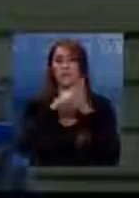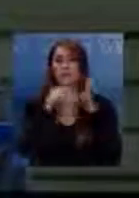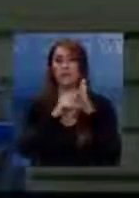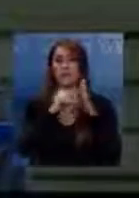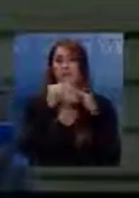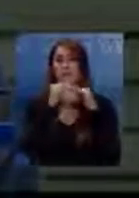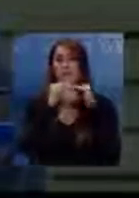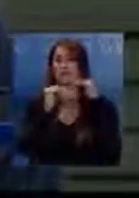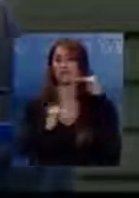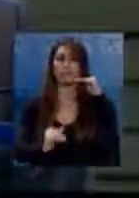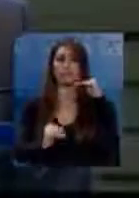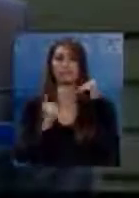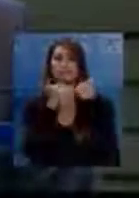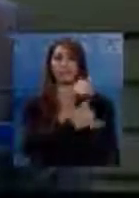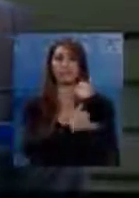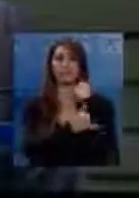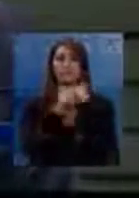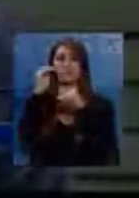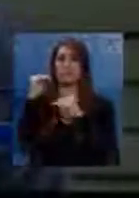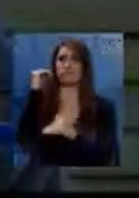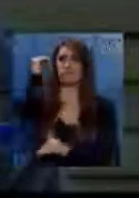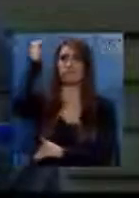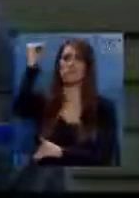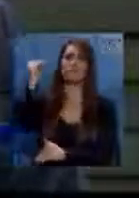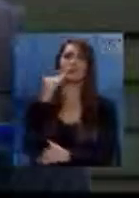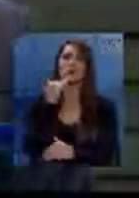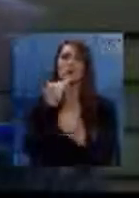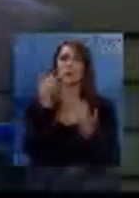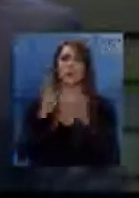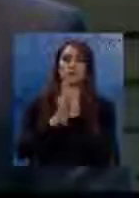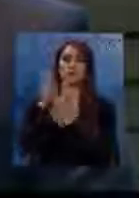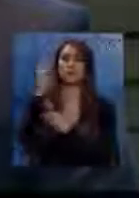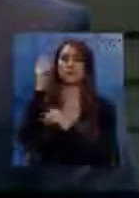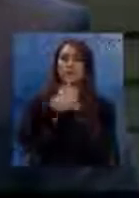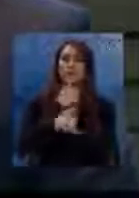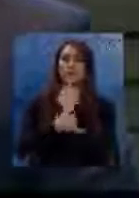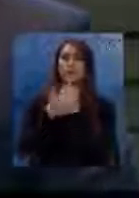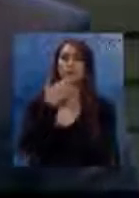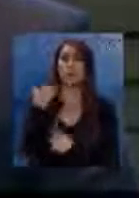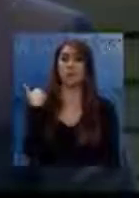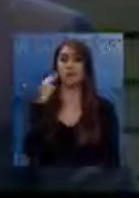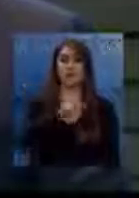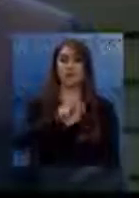por debajo de los países de la OCDE, los más desarrollados del mundo, que tienen